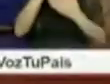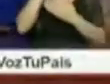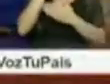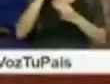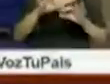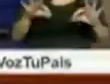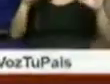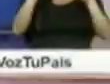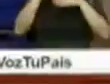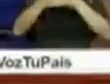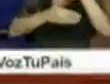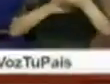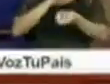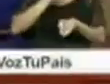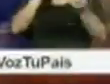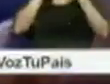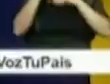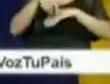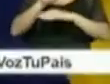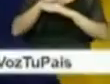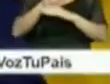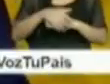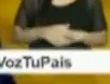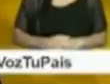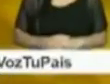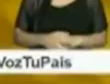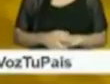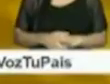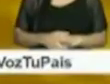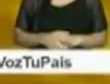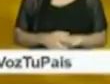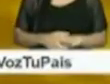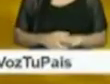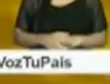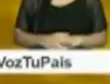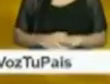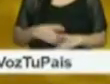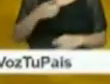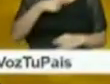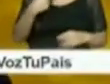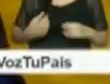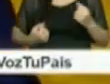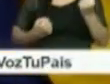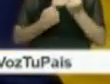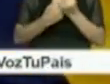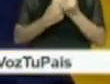al proceso de transformación del Ecuador. China es el principal financista a nivel mundial